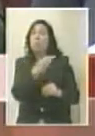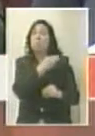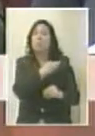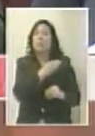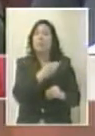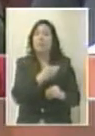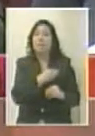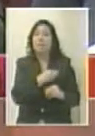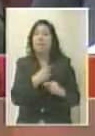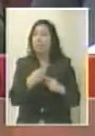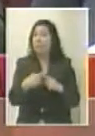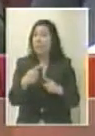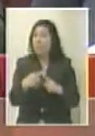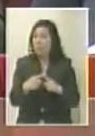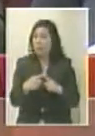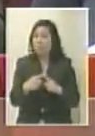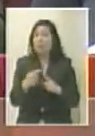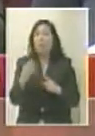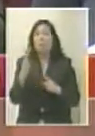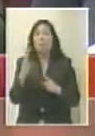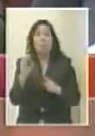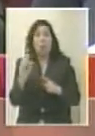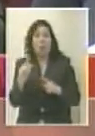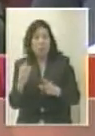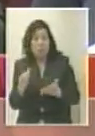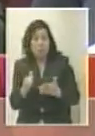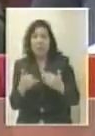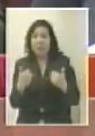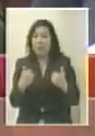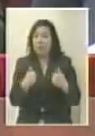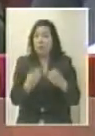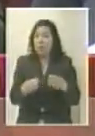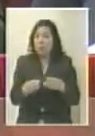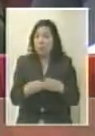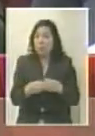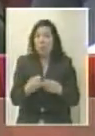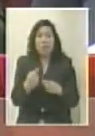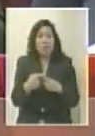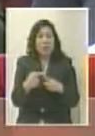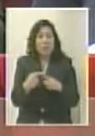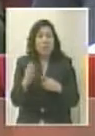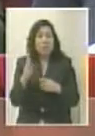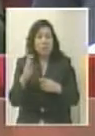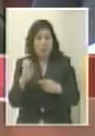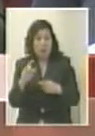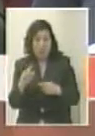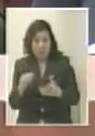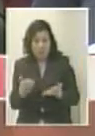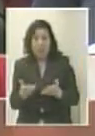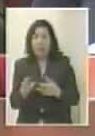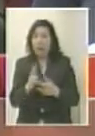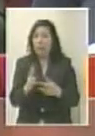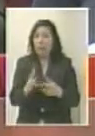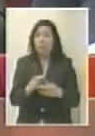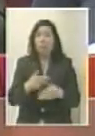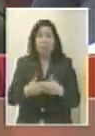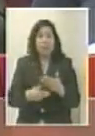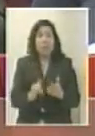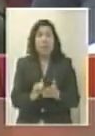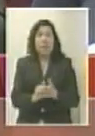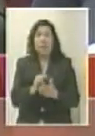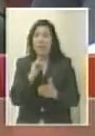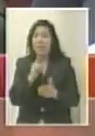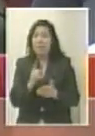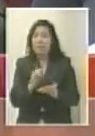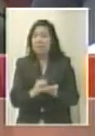Ministerio. Diversidad biológica, para lo cual existe una Comisión Nacional de Diversidad Biológica. Recursos genéticos, que es